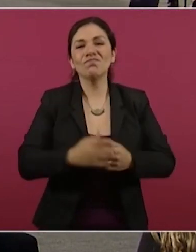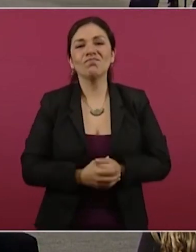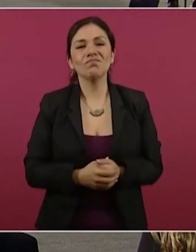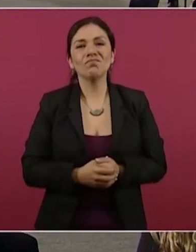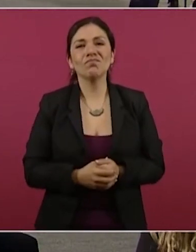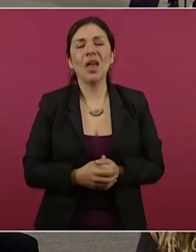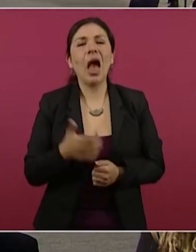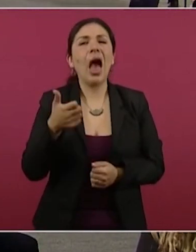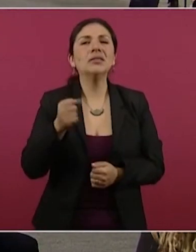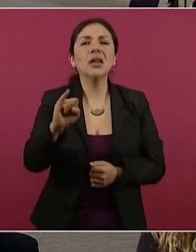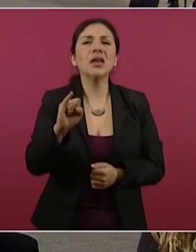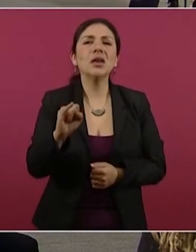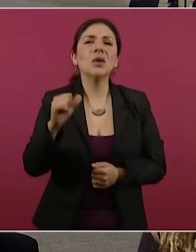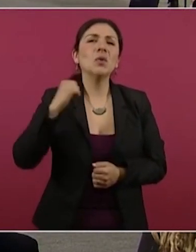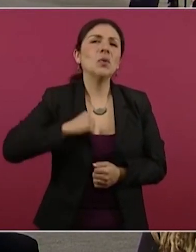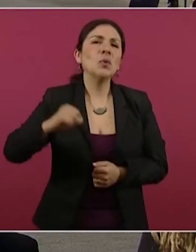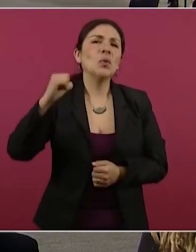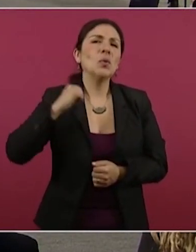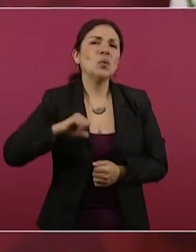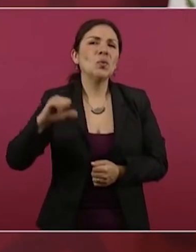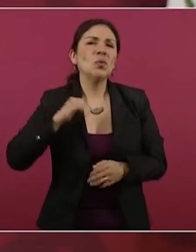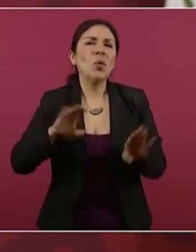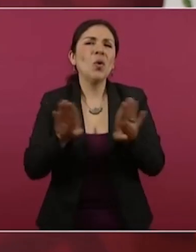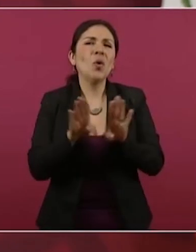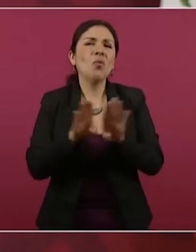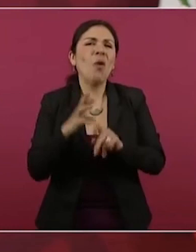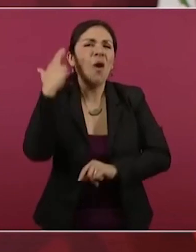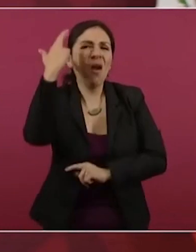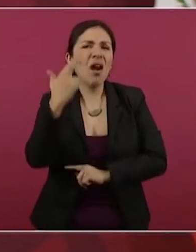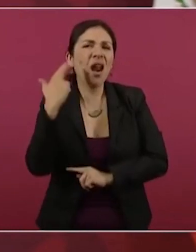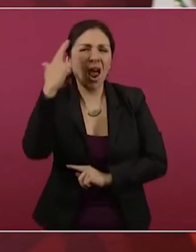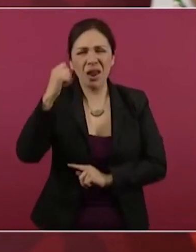De la época faraónica.